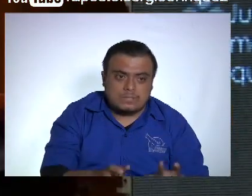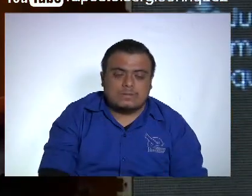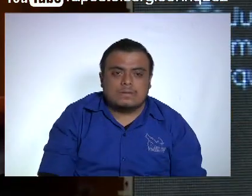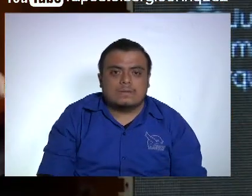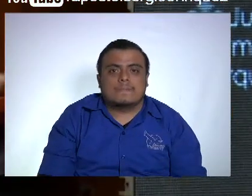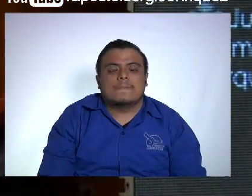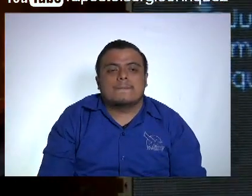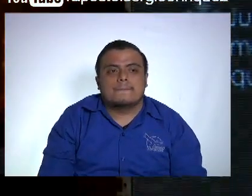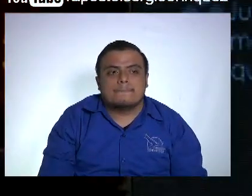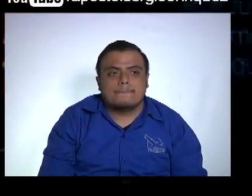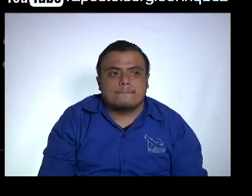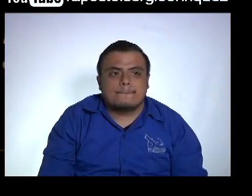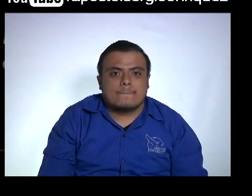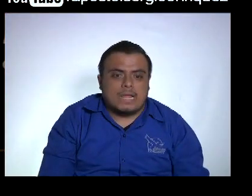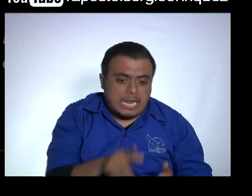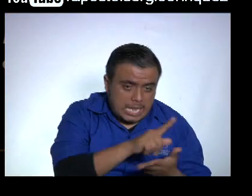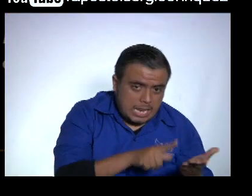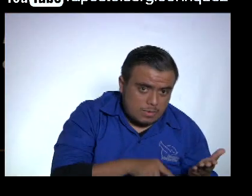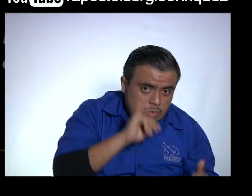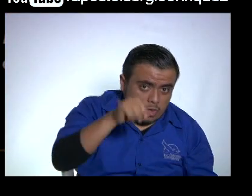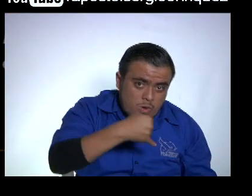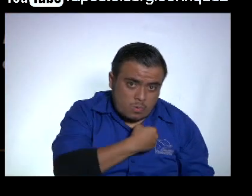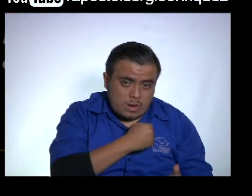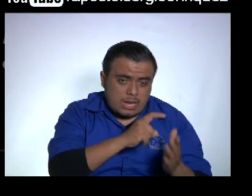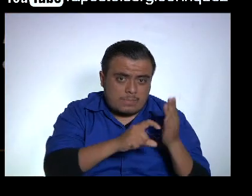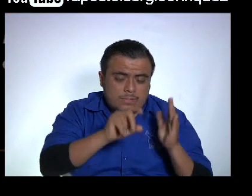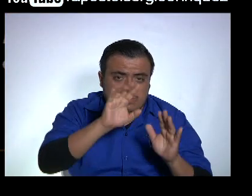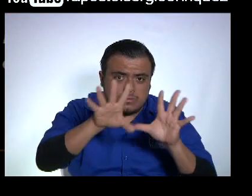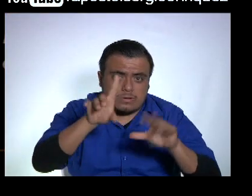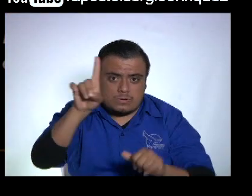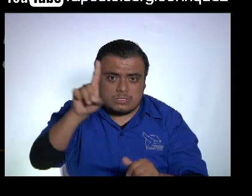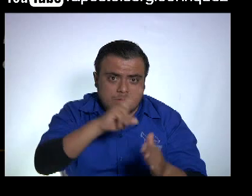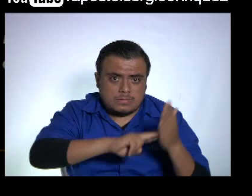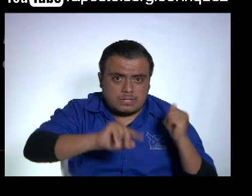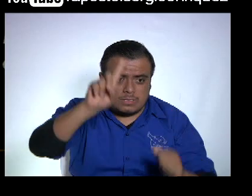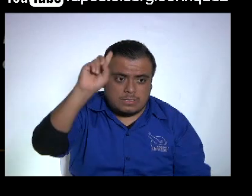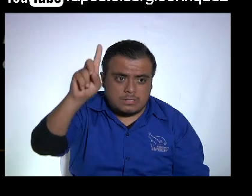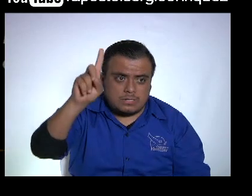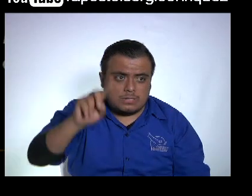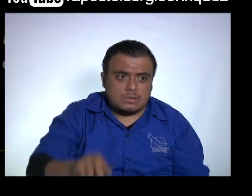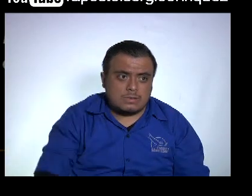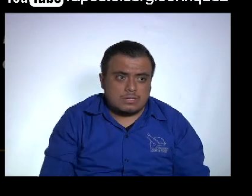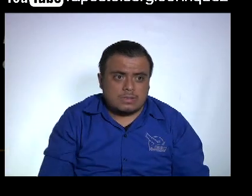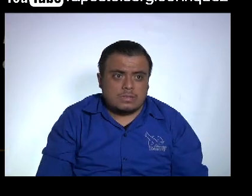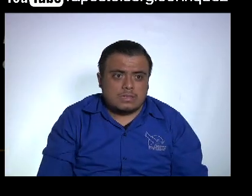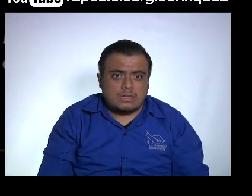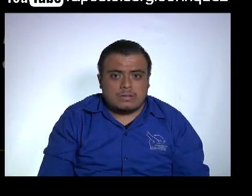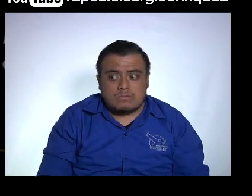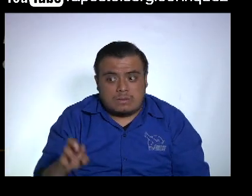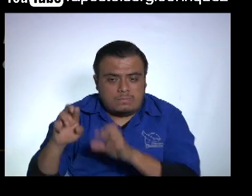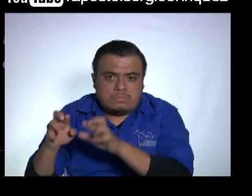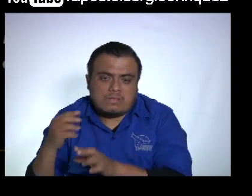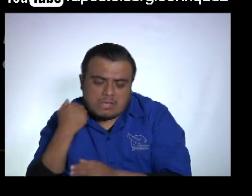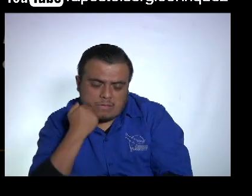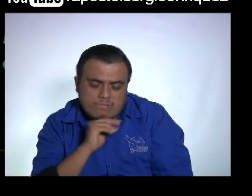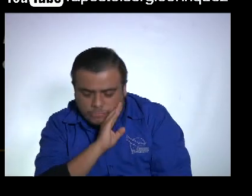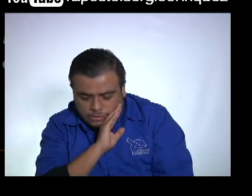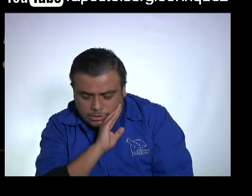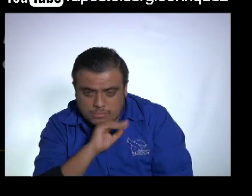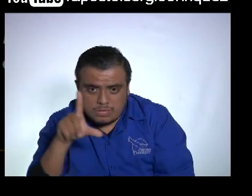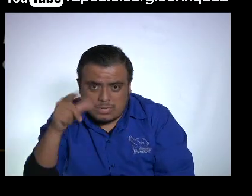Leamos Juan 11:1. Estaba entonces enfermo uno llamado Lázaro, ¿de dónde?